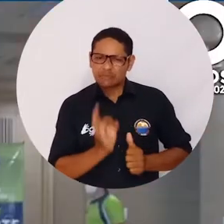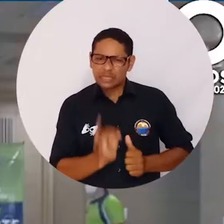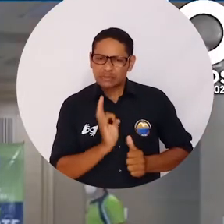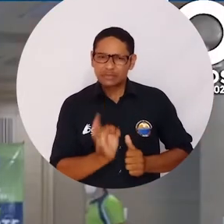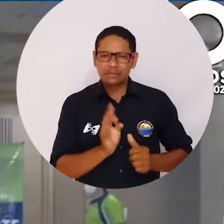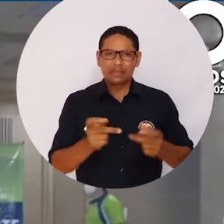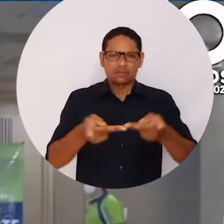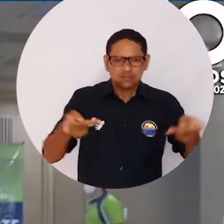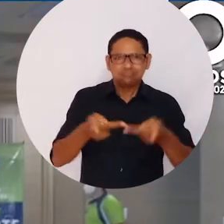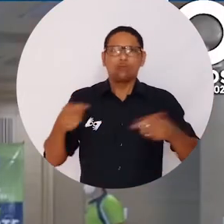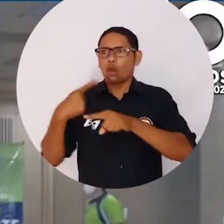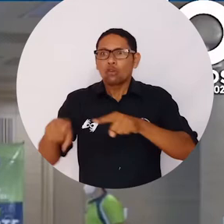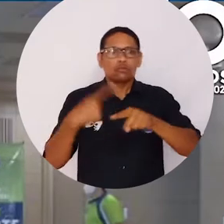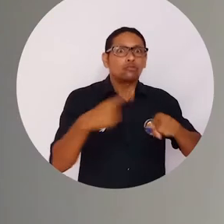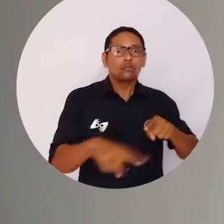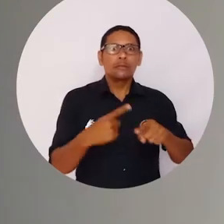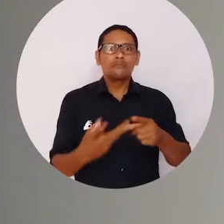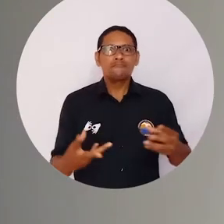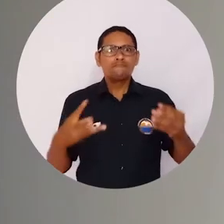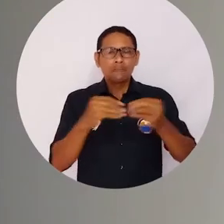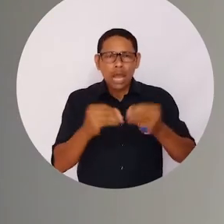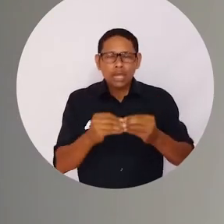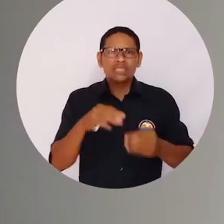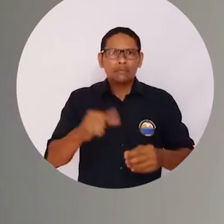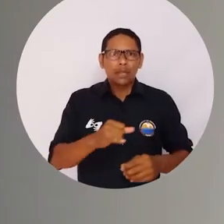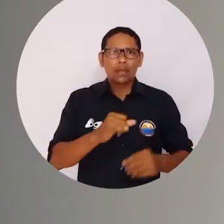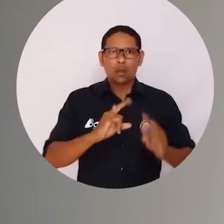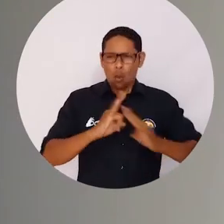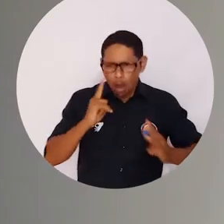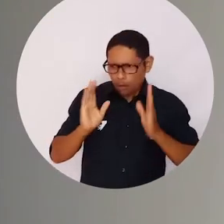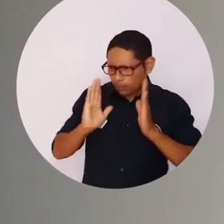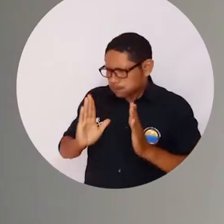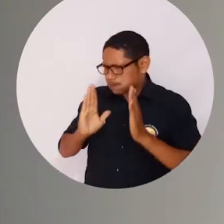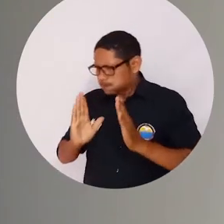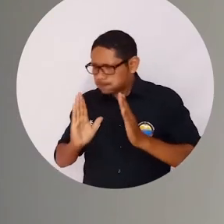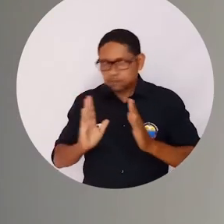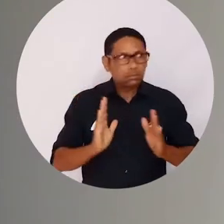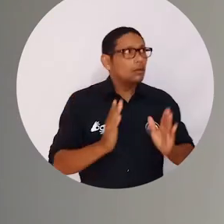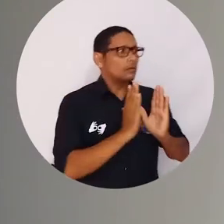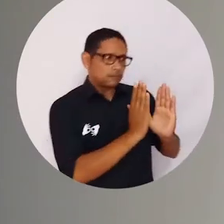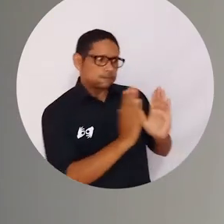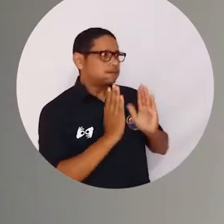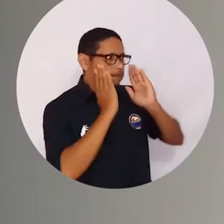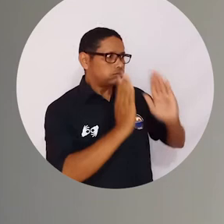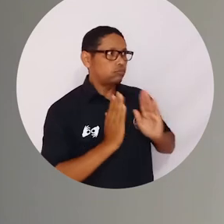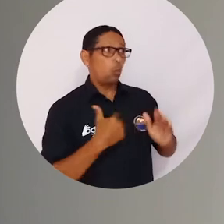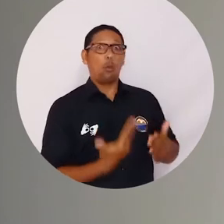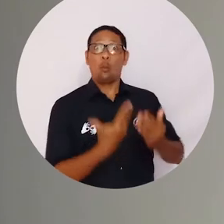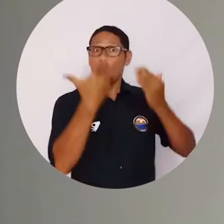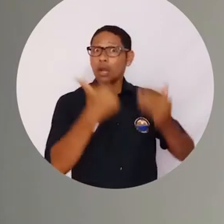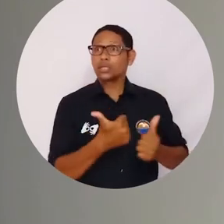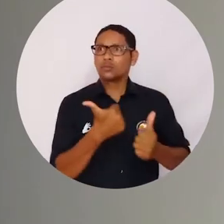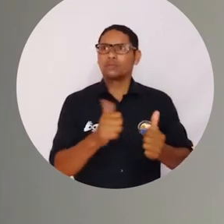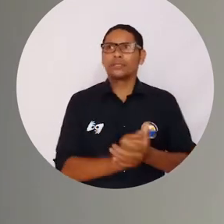los distintos escenarios y su forma de estar pendiente, ya que eso la verdad habla mucho de nosotros y habla mucho de ellos.